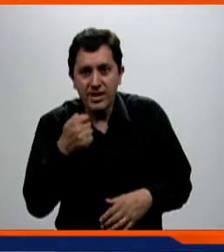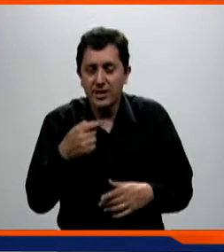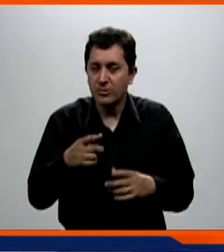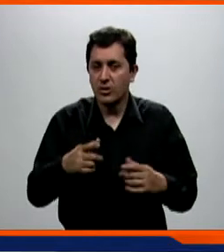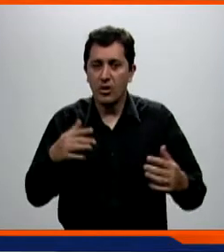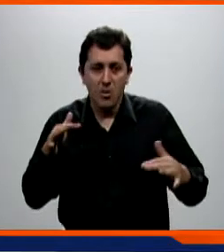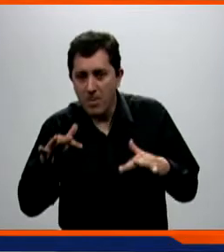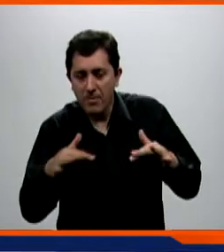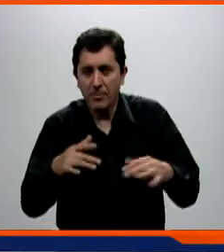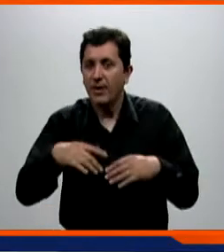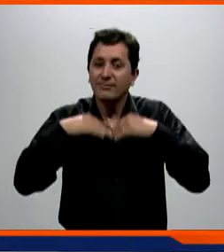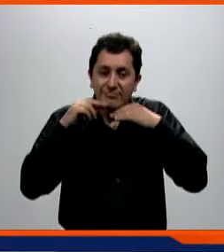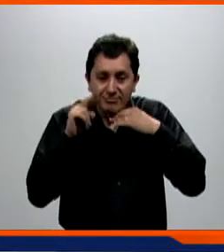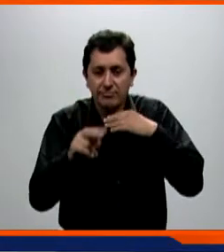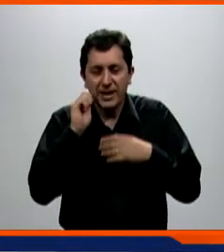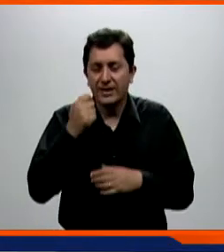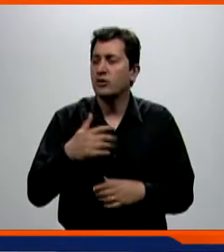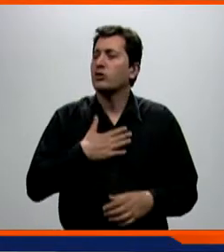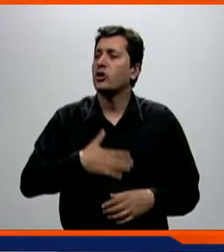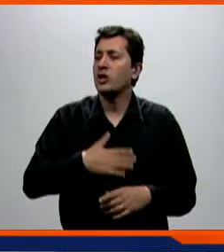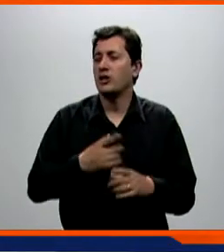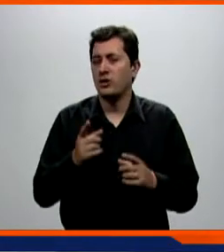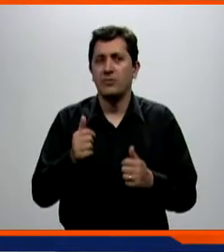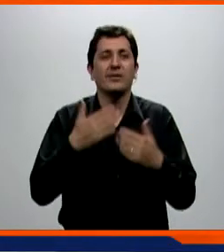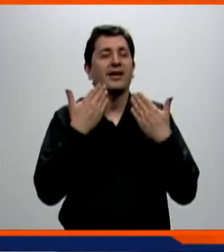para los espectadores. Seba, un placer, como siempre.